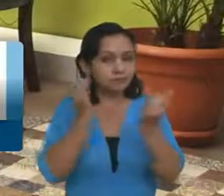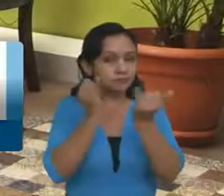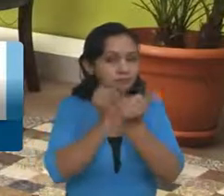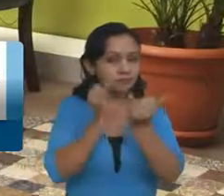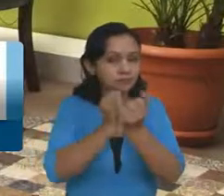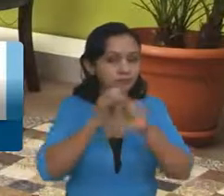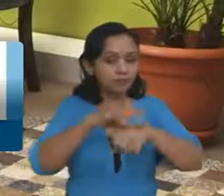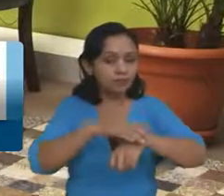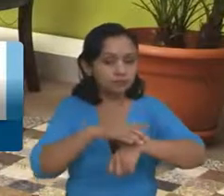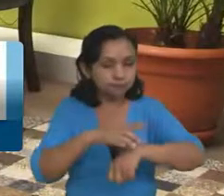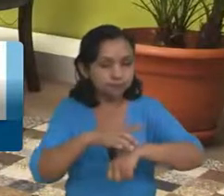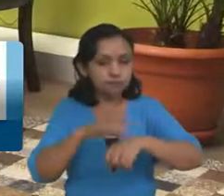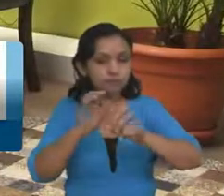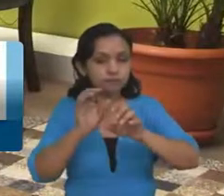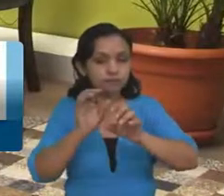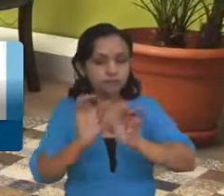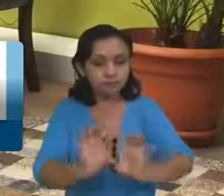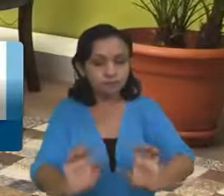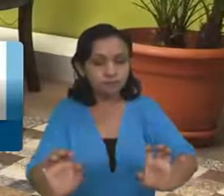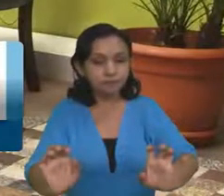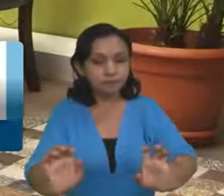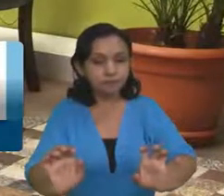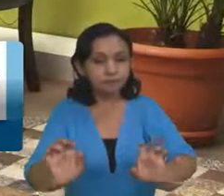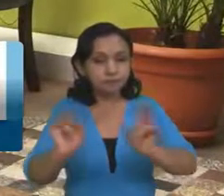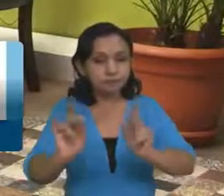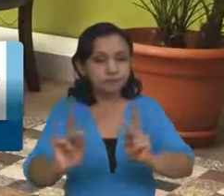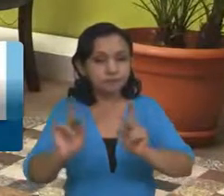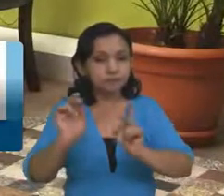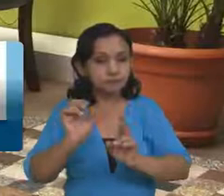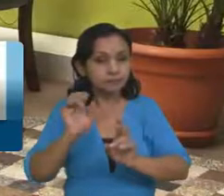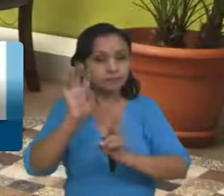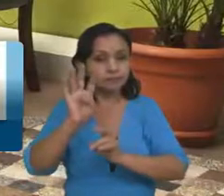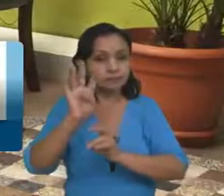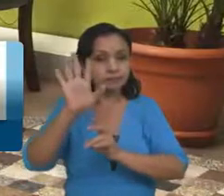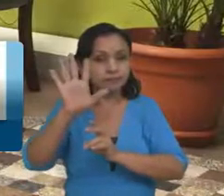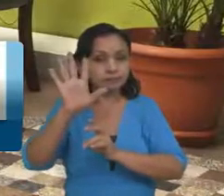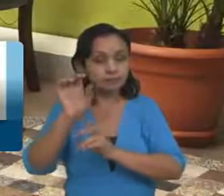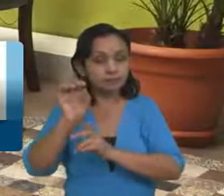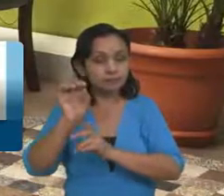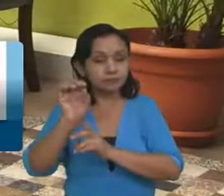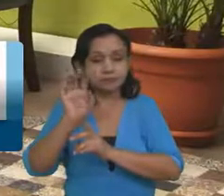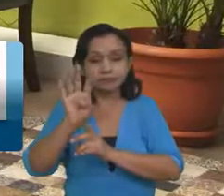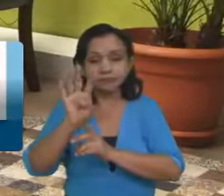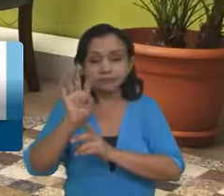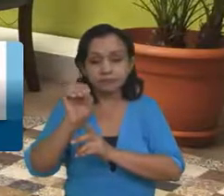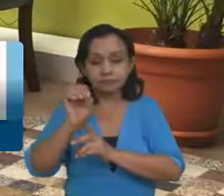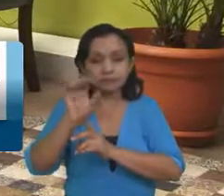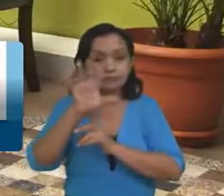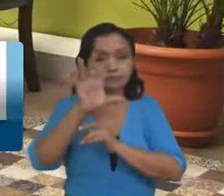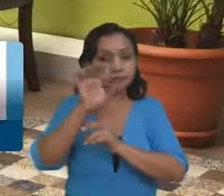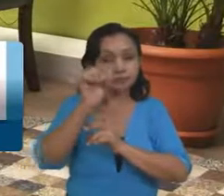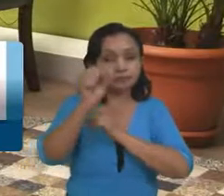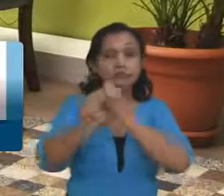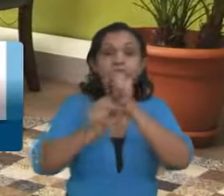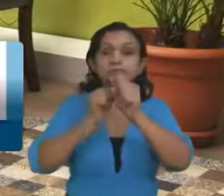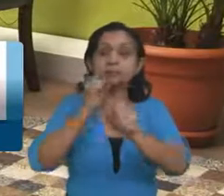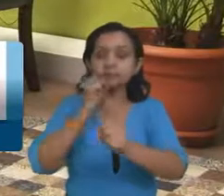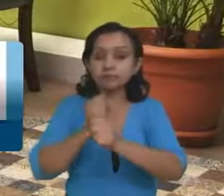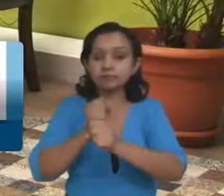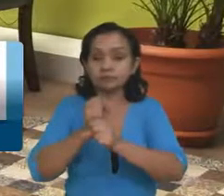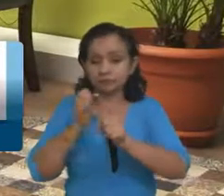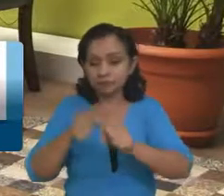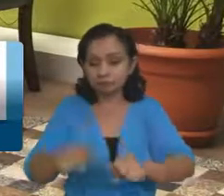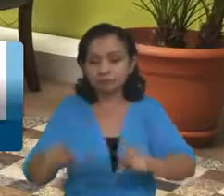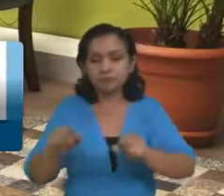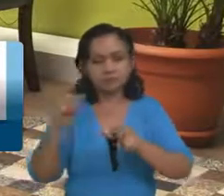esguince, una fractura de un niño, a una persona ya de 40, 50 años, por obviamente. Por supuesto que no. No, pero el niño tiene más posibilidades